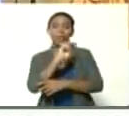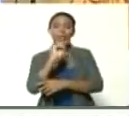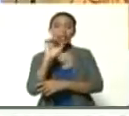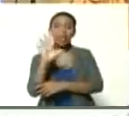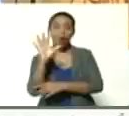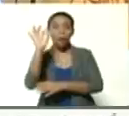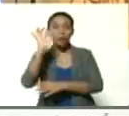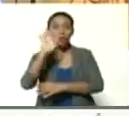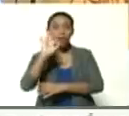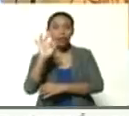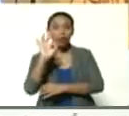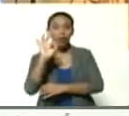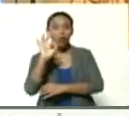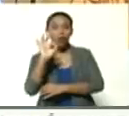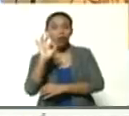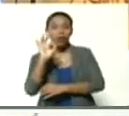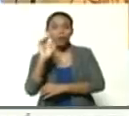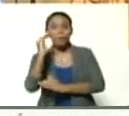25% menos de la tarifa.